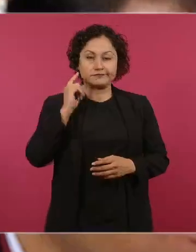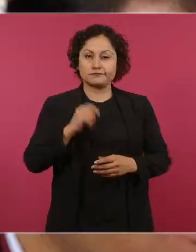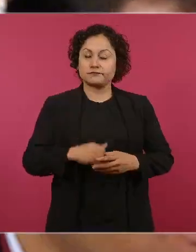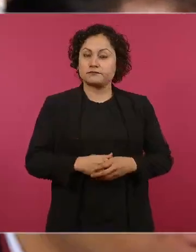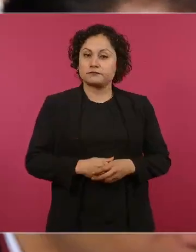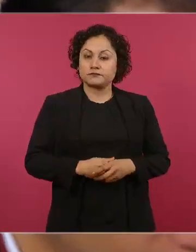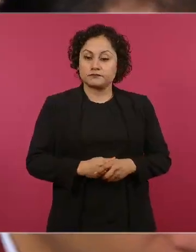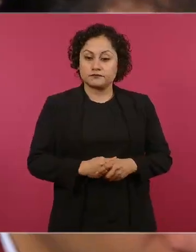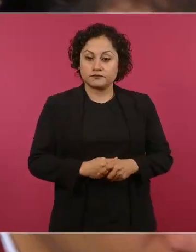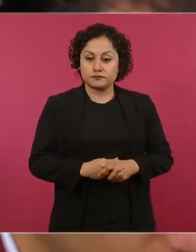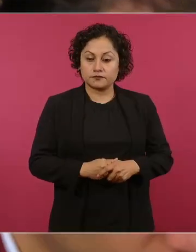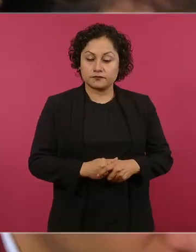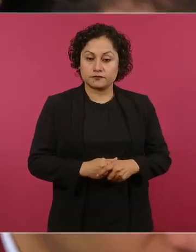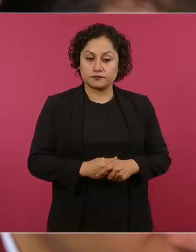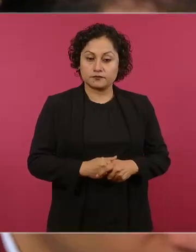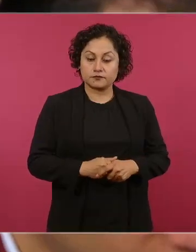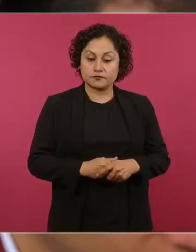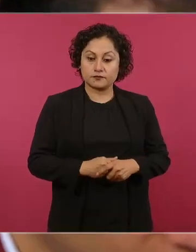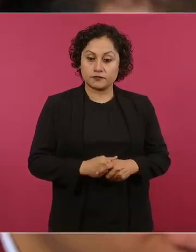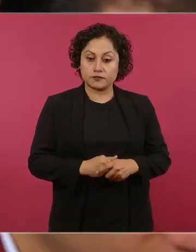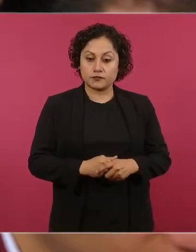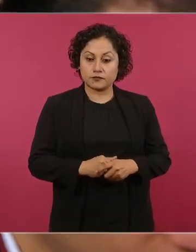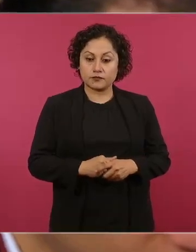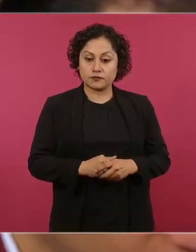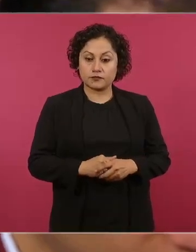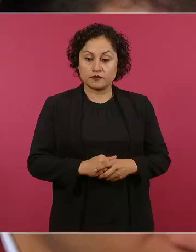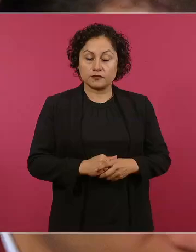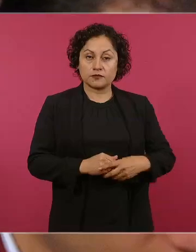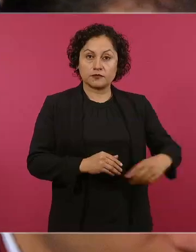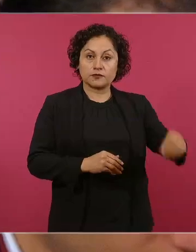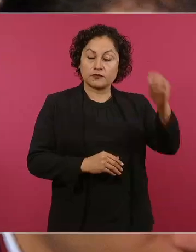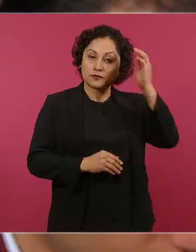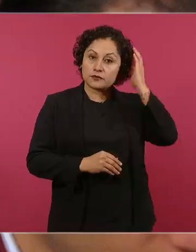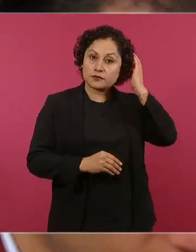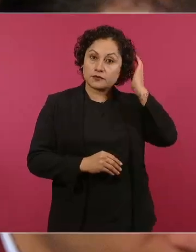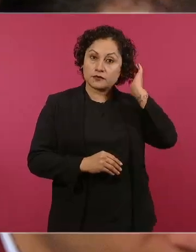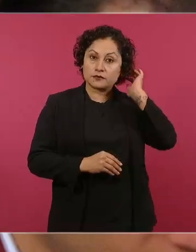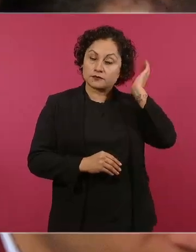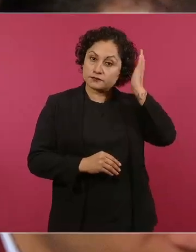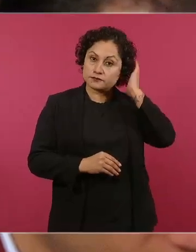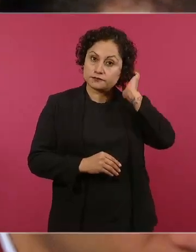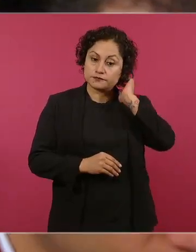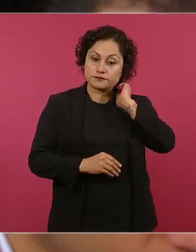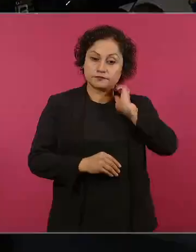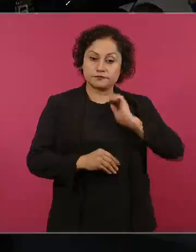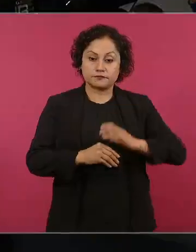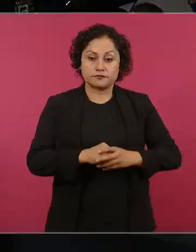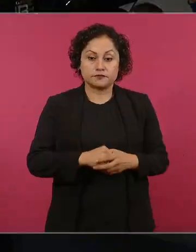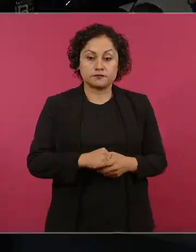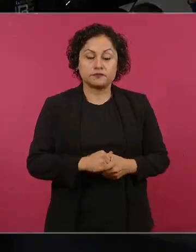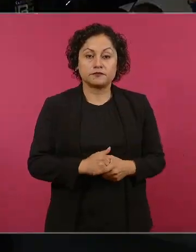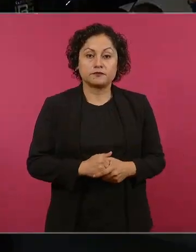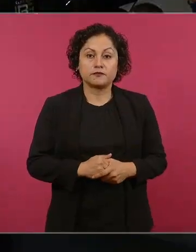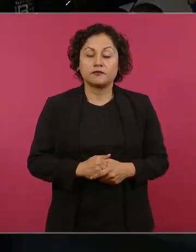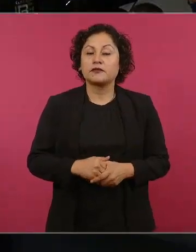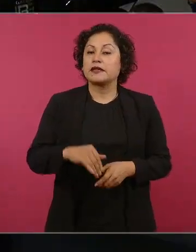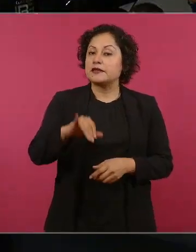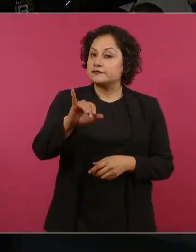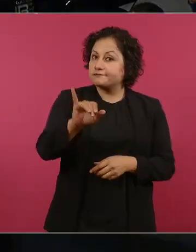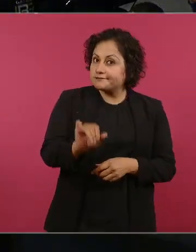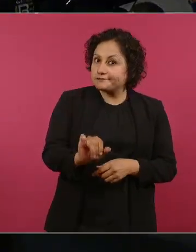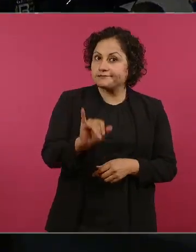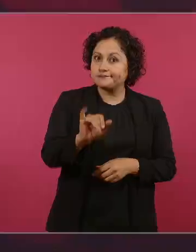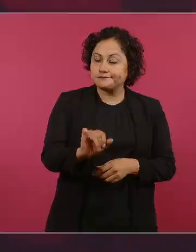han pagado ya el crédito, pero al parecer pues tuvieron ahí situaciones con las constructoras. Sí, efectivamente se han